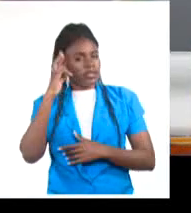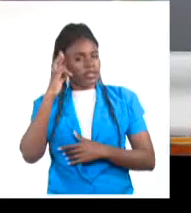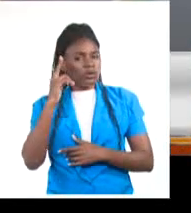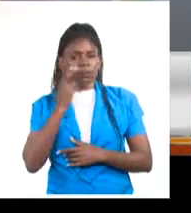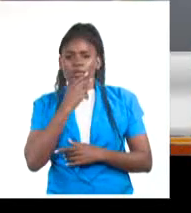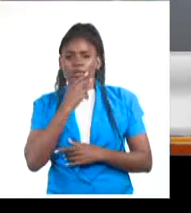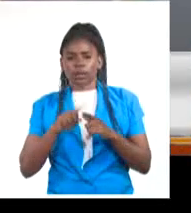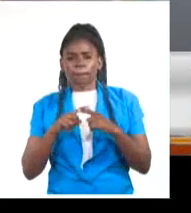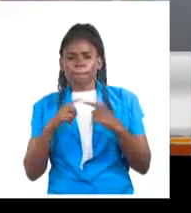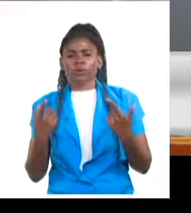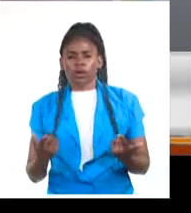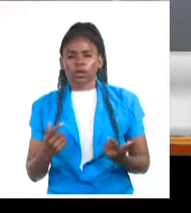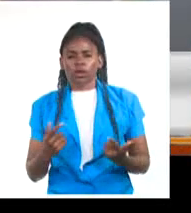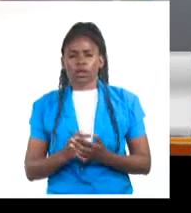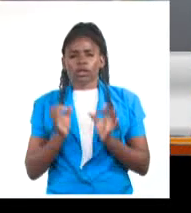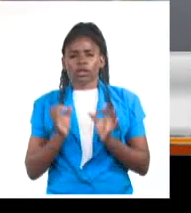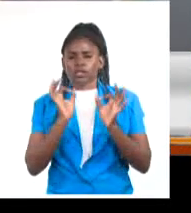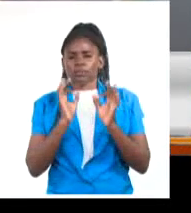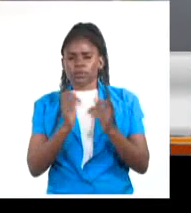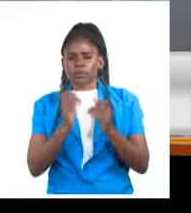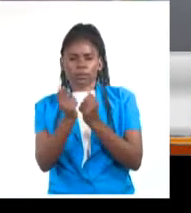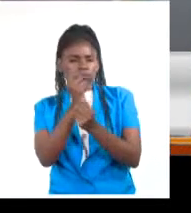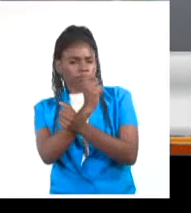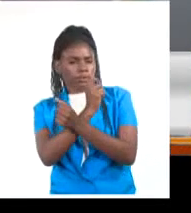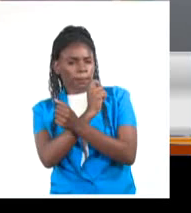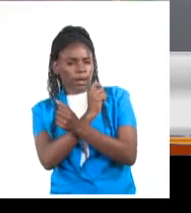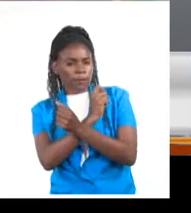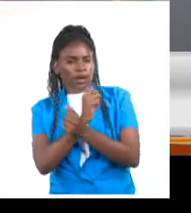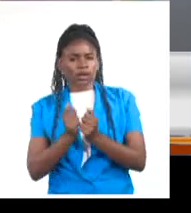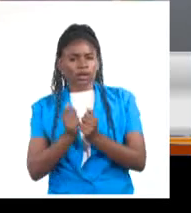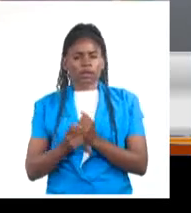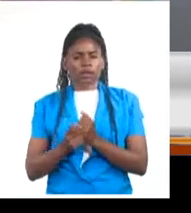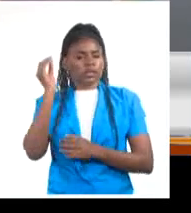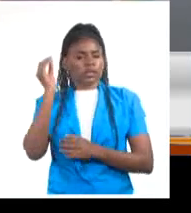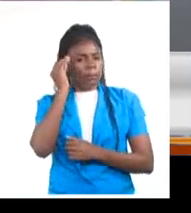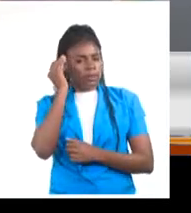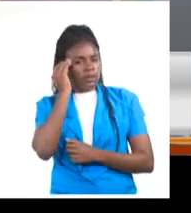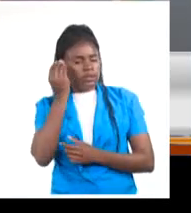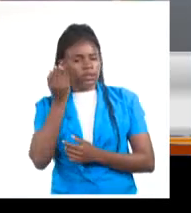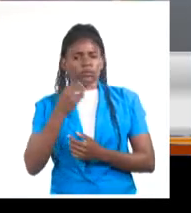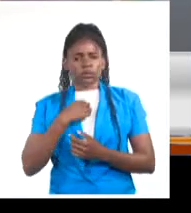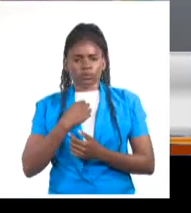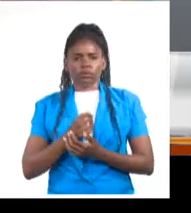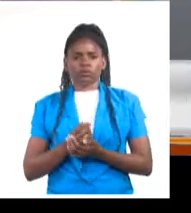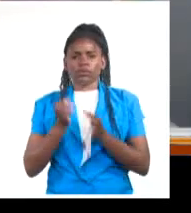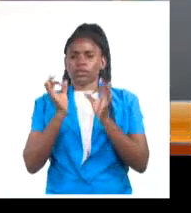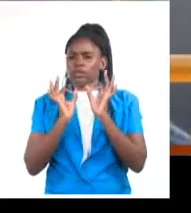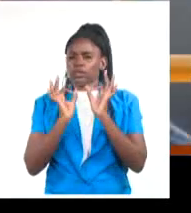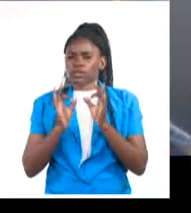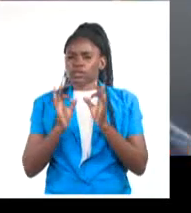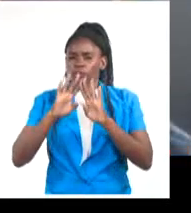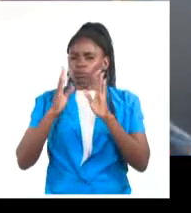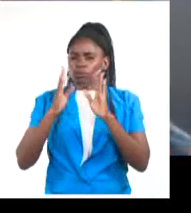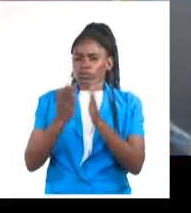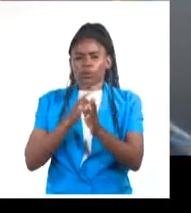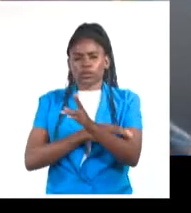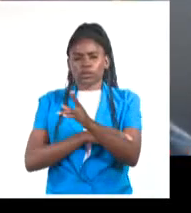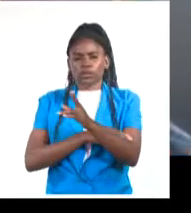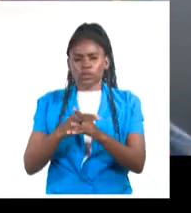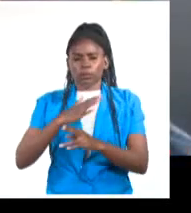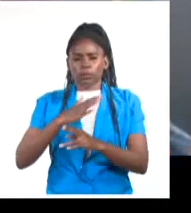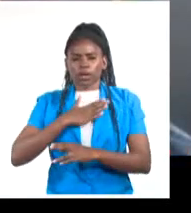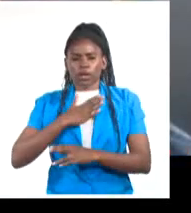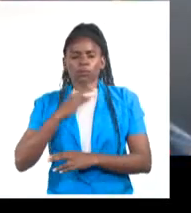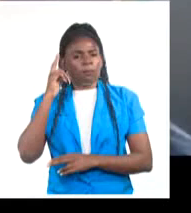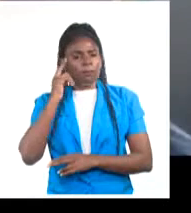ya se infiere. Martí está presente en cada momento, en cada etapa, la vigencia de su obra, de su pensamiento,